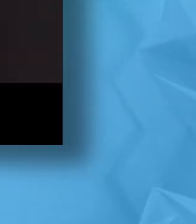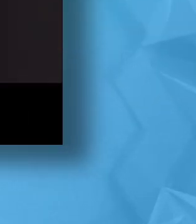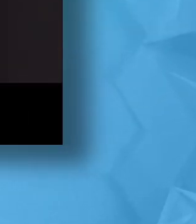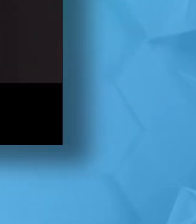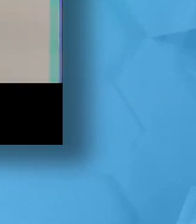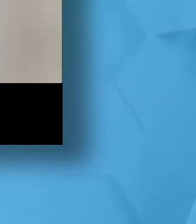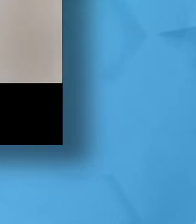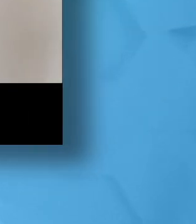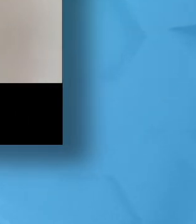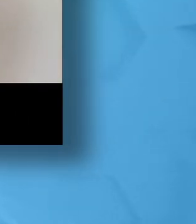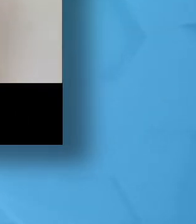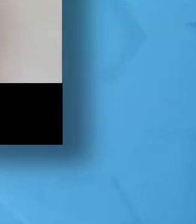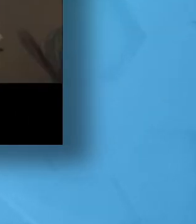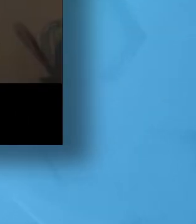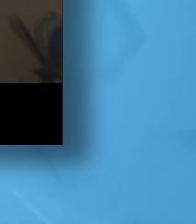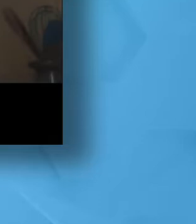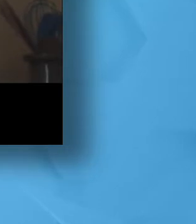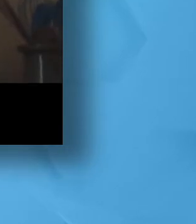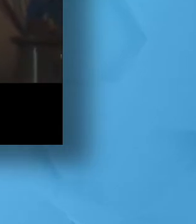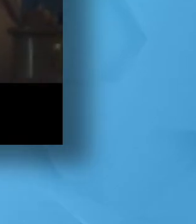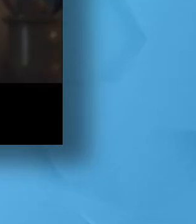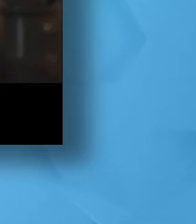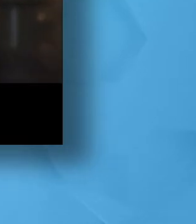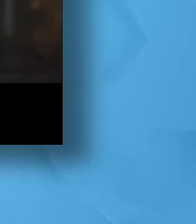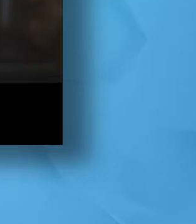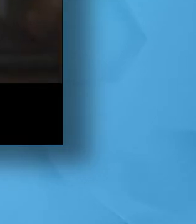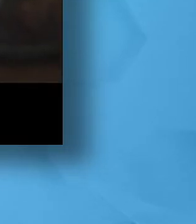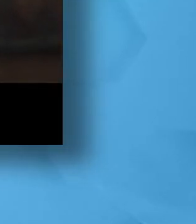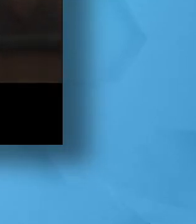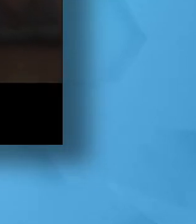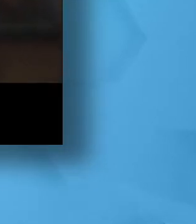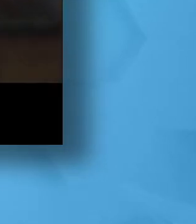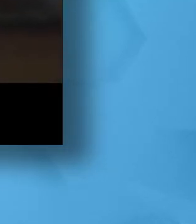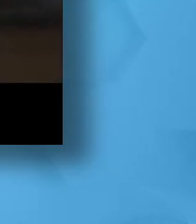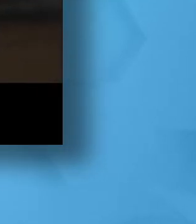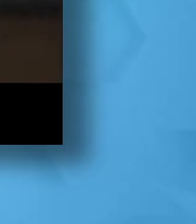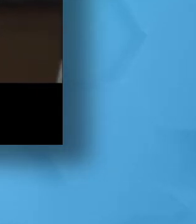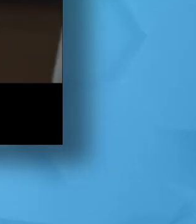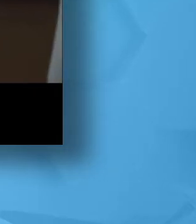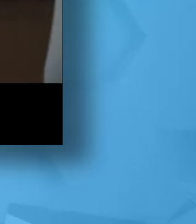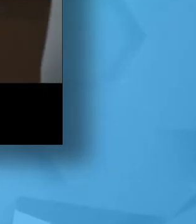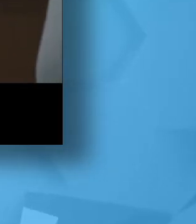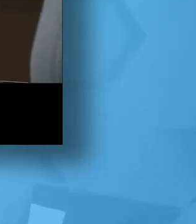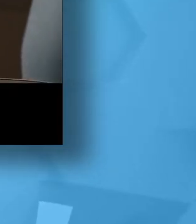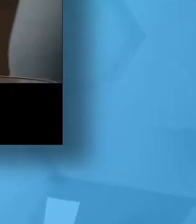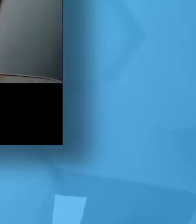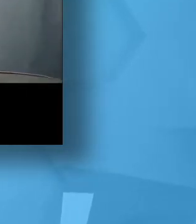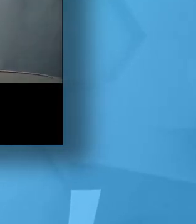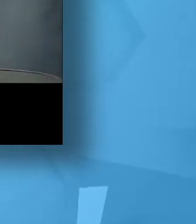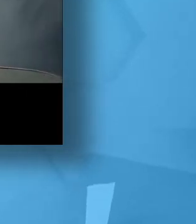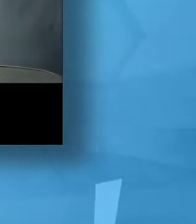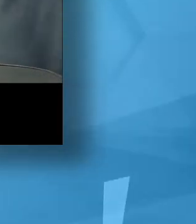It started to put a strain on my life and the lives of my loved ones.